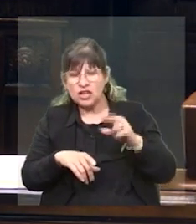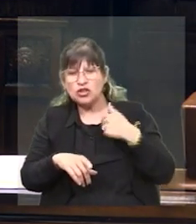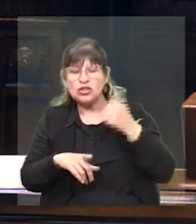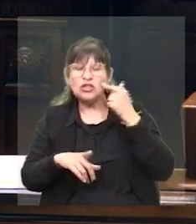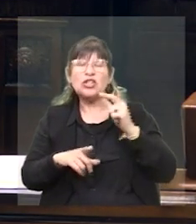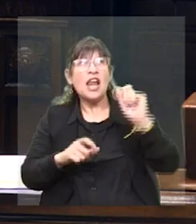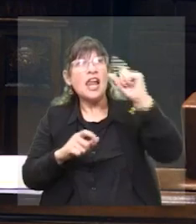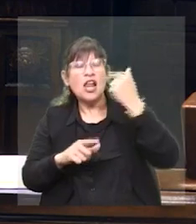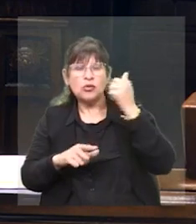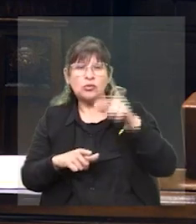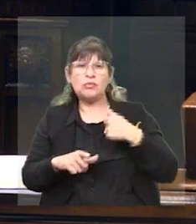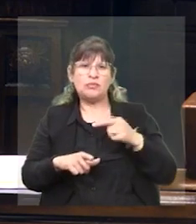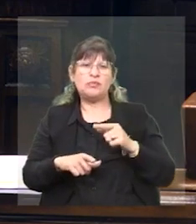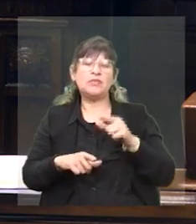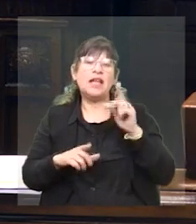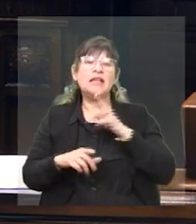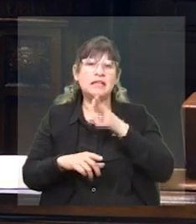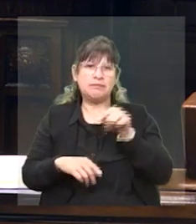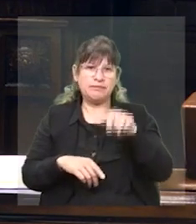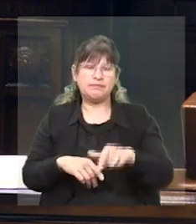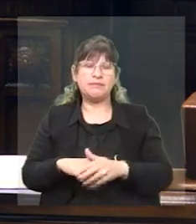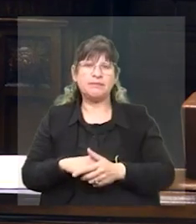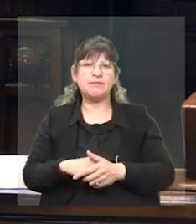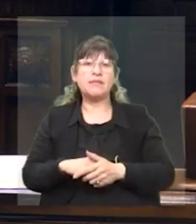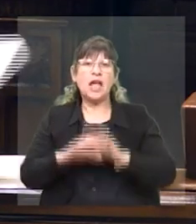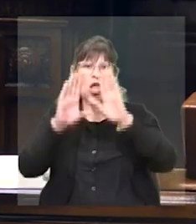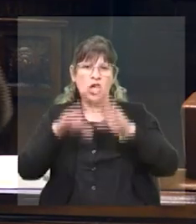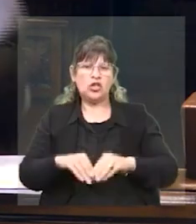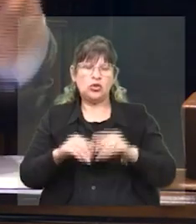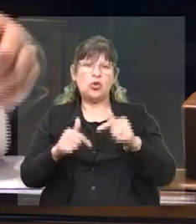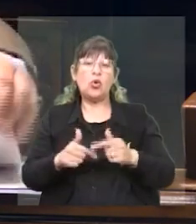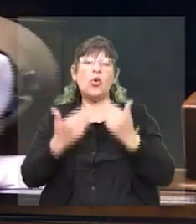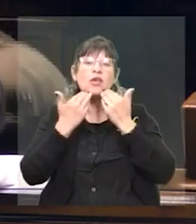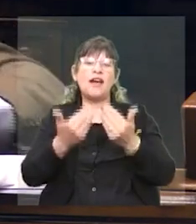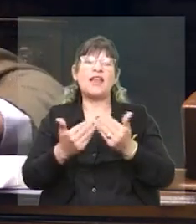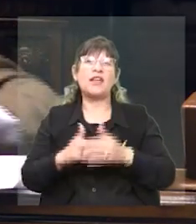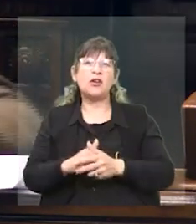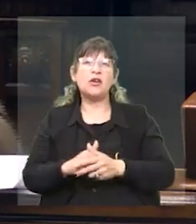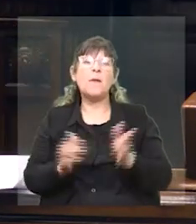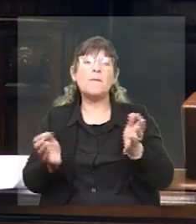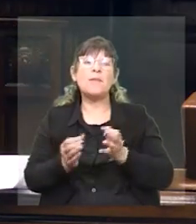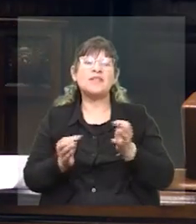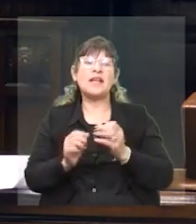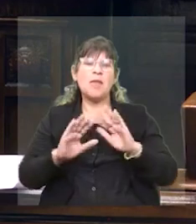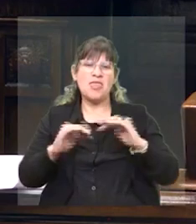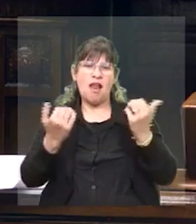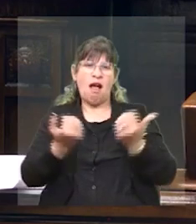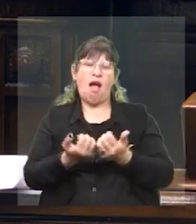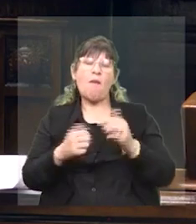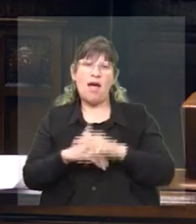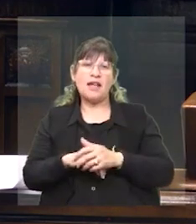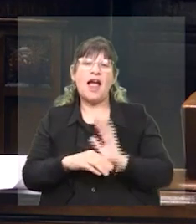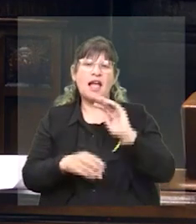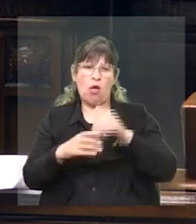en tus gravillas Silvia puentes de ollar es todo y agradezco especialmente a la cámara el que